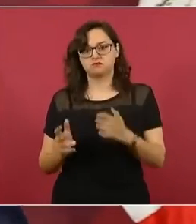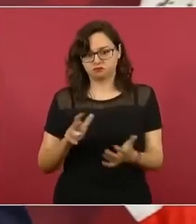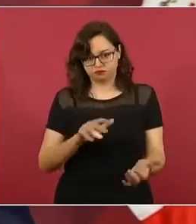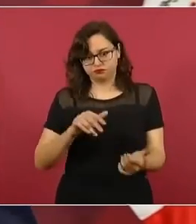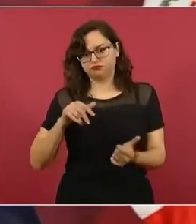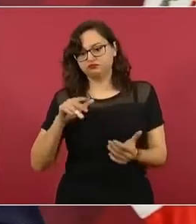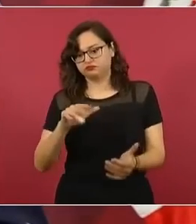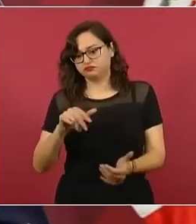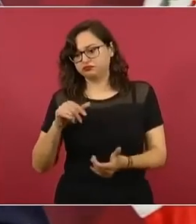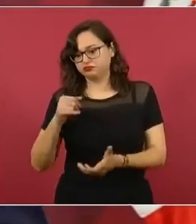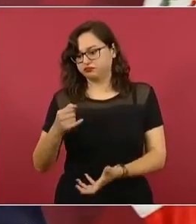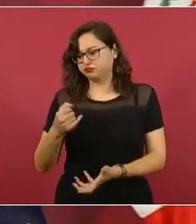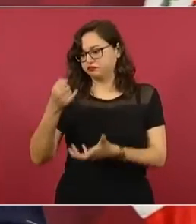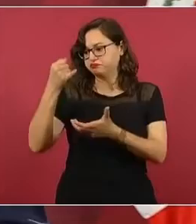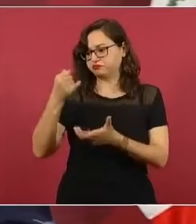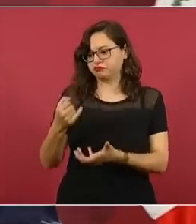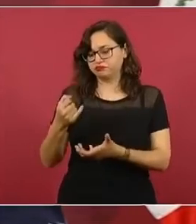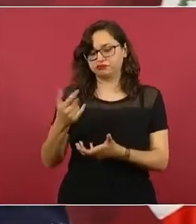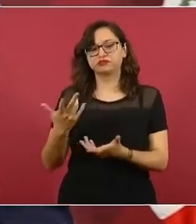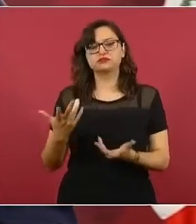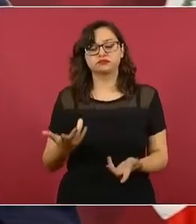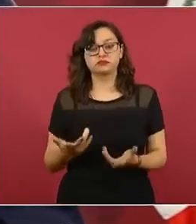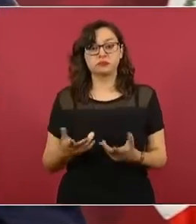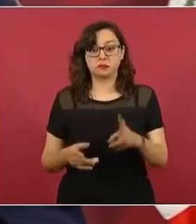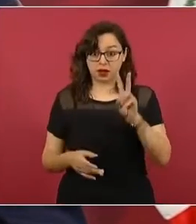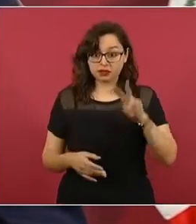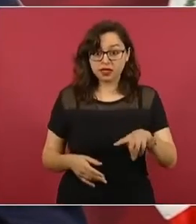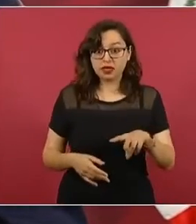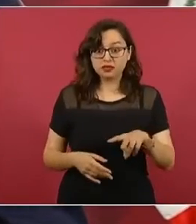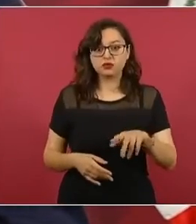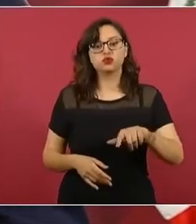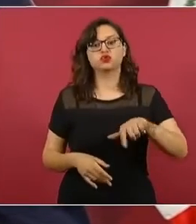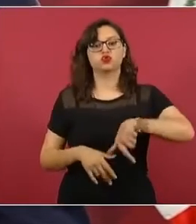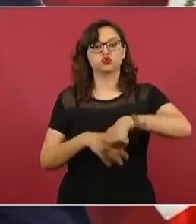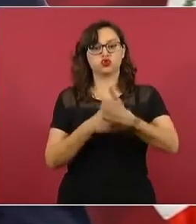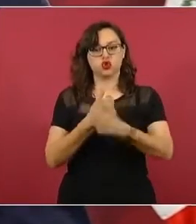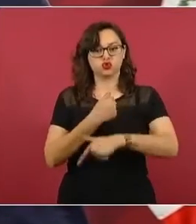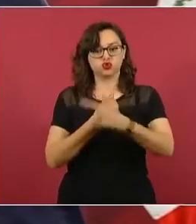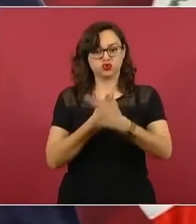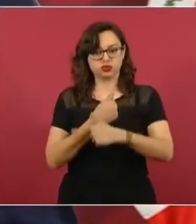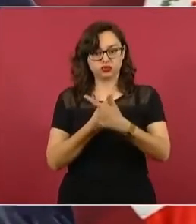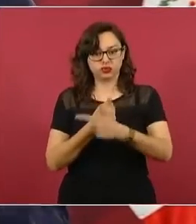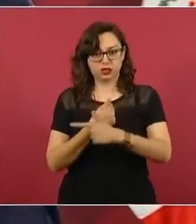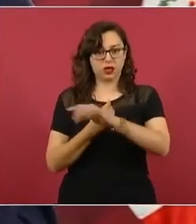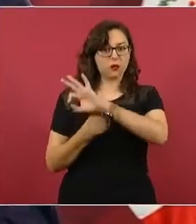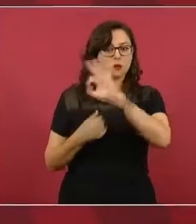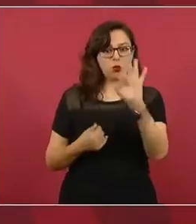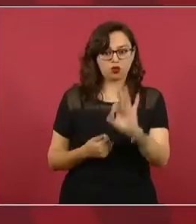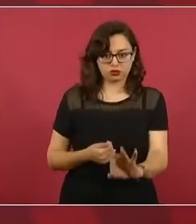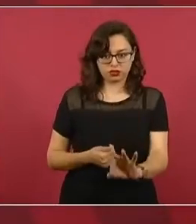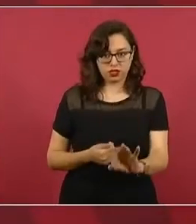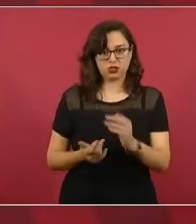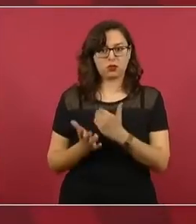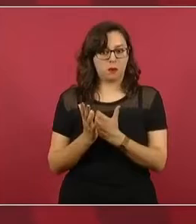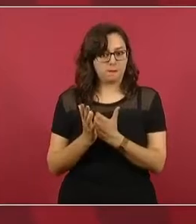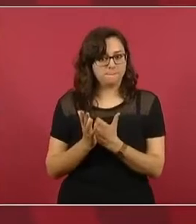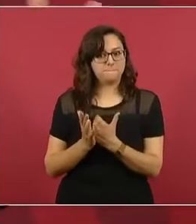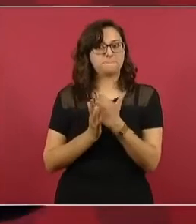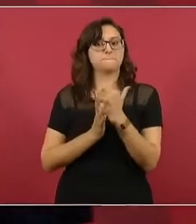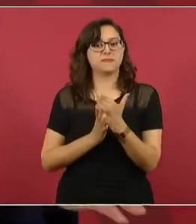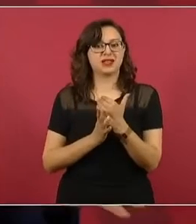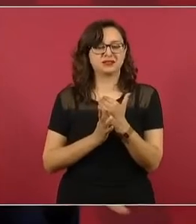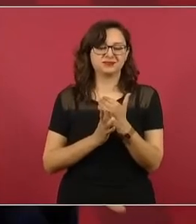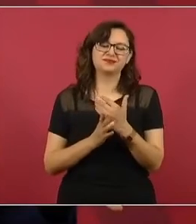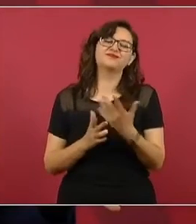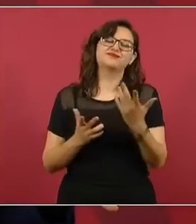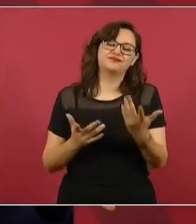nominal del 12% de este periodo con